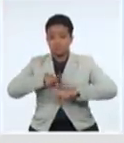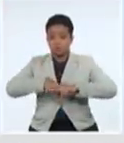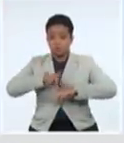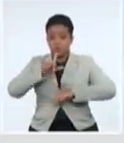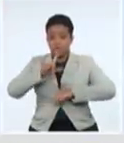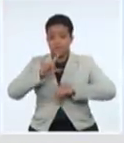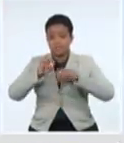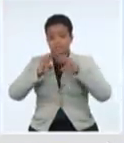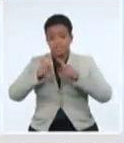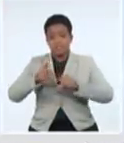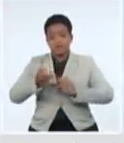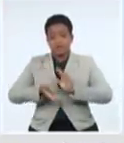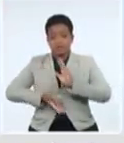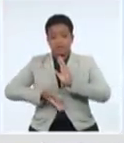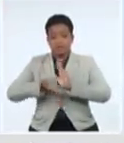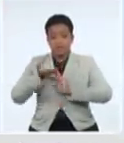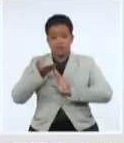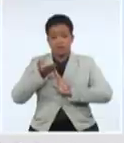elevada,